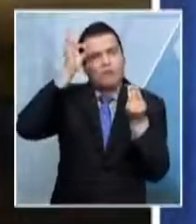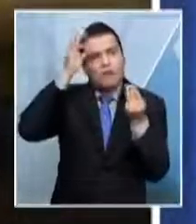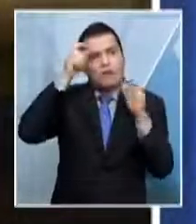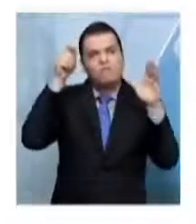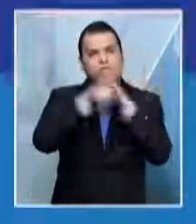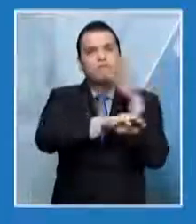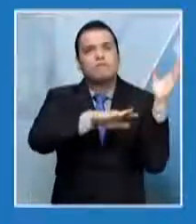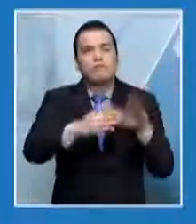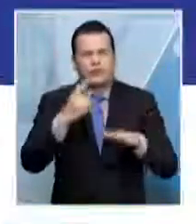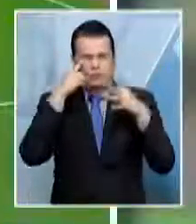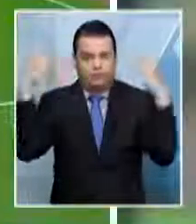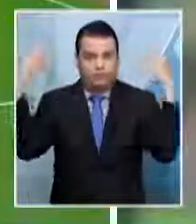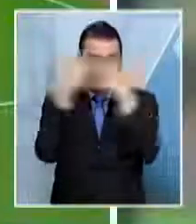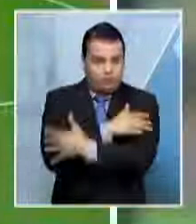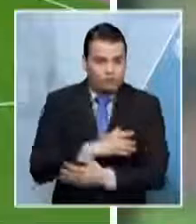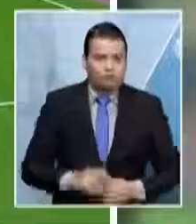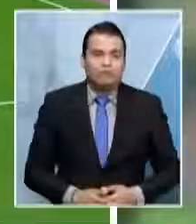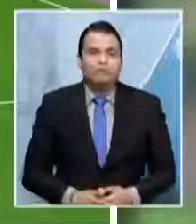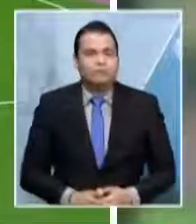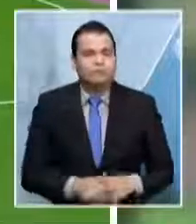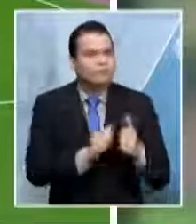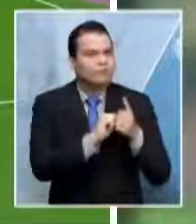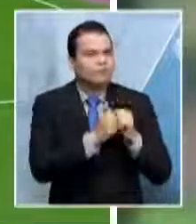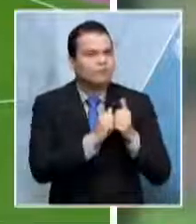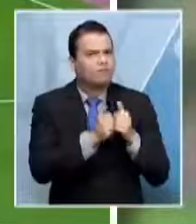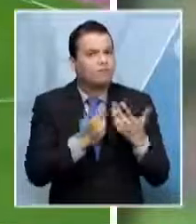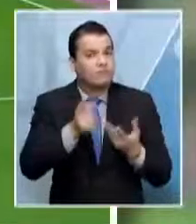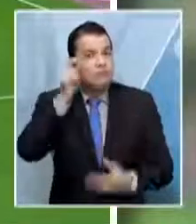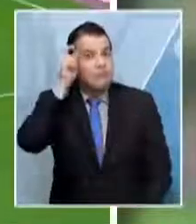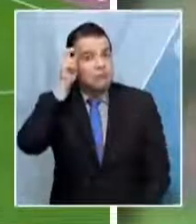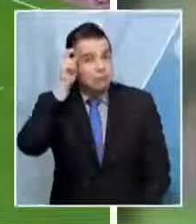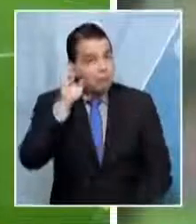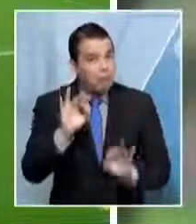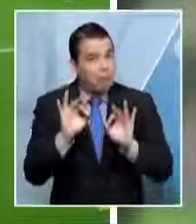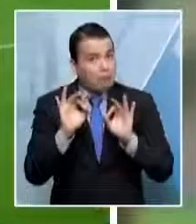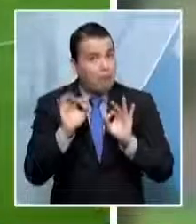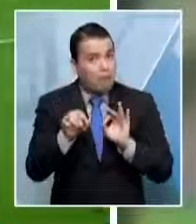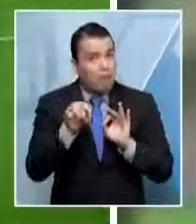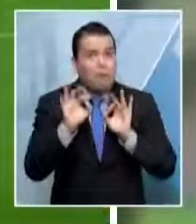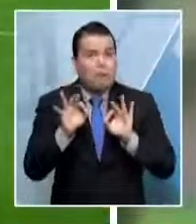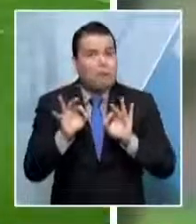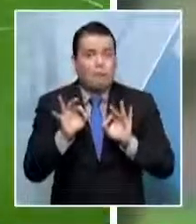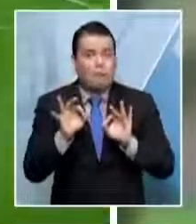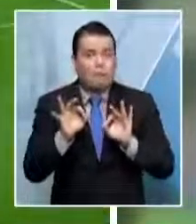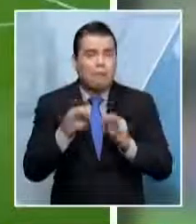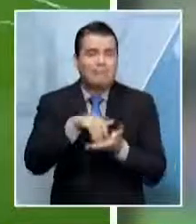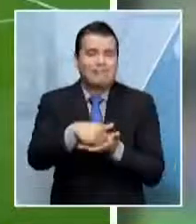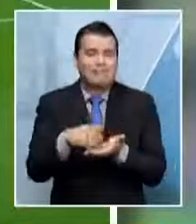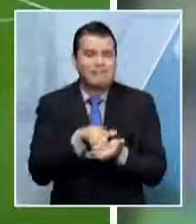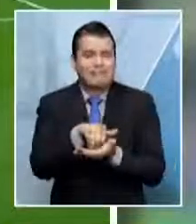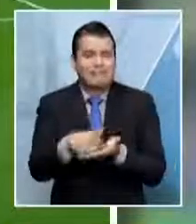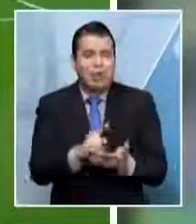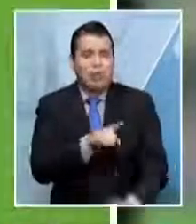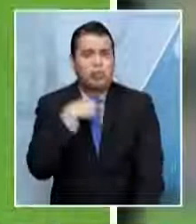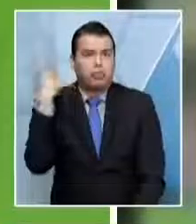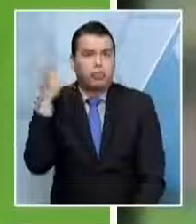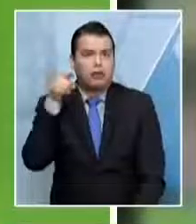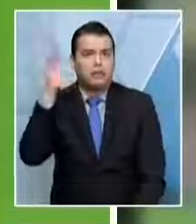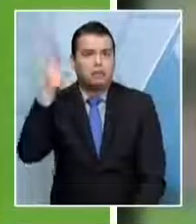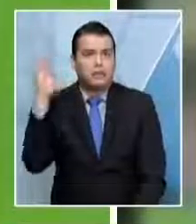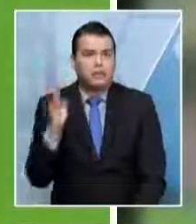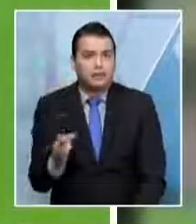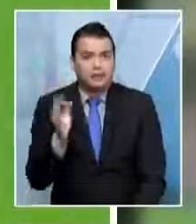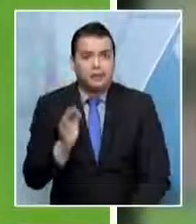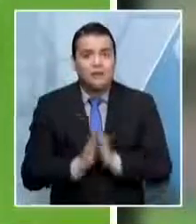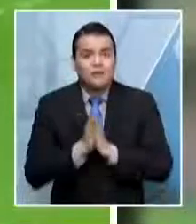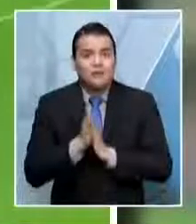narcotráfico. Y en deportes, el América mostró grandes debilidades defensivas y con su derrota en Brasil se aleja